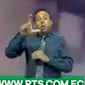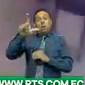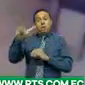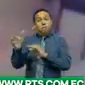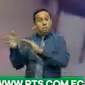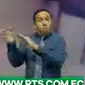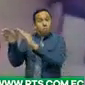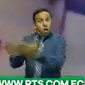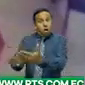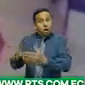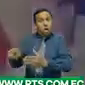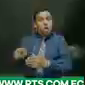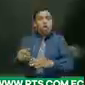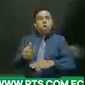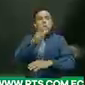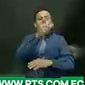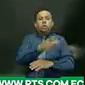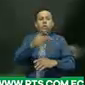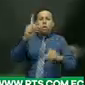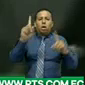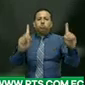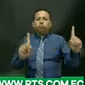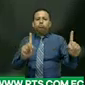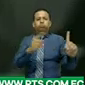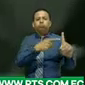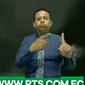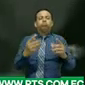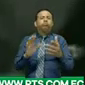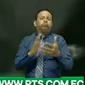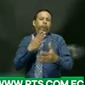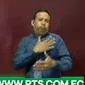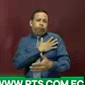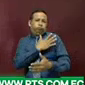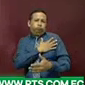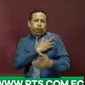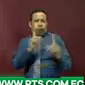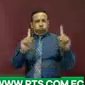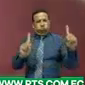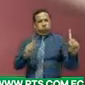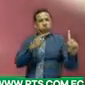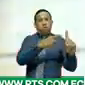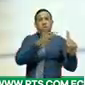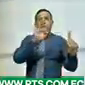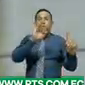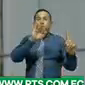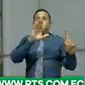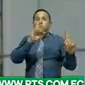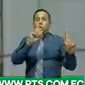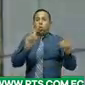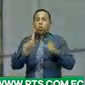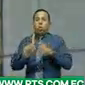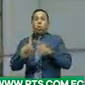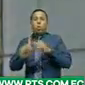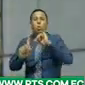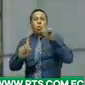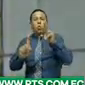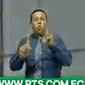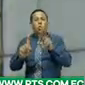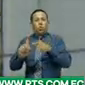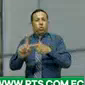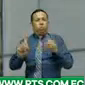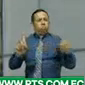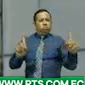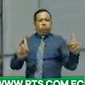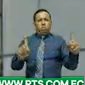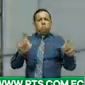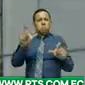debían asumir el mando sus dos hombres de confianza, Fito y Junior. Pero a las bases no parecía agradarles el estilo de